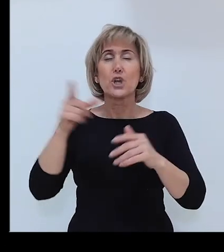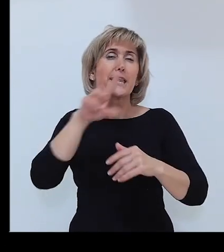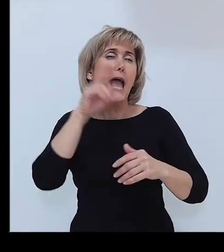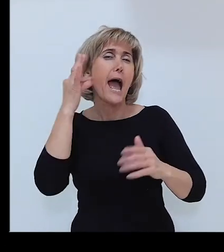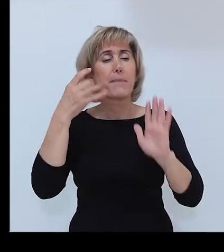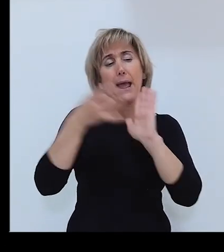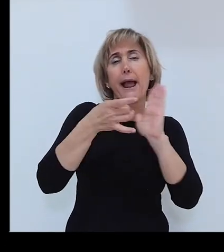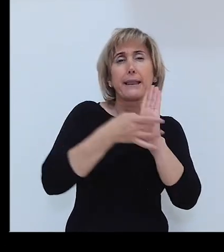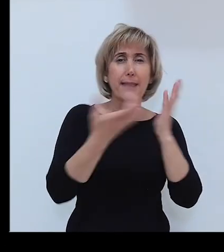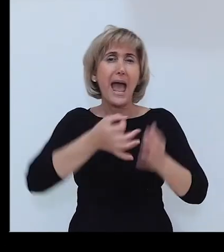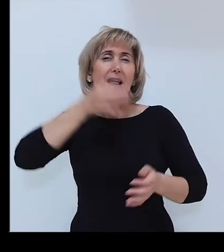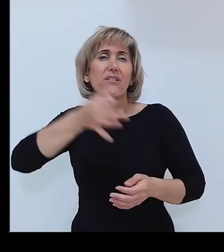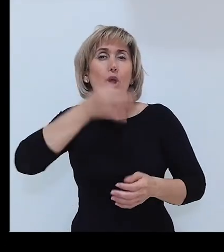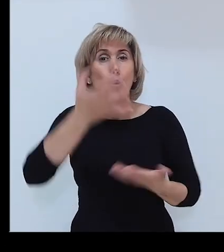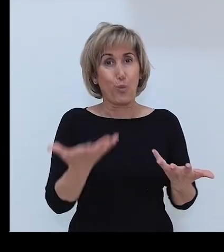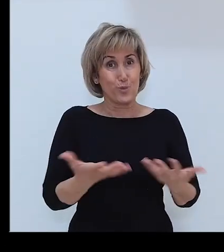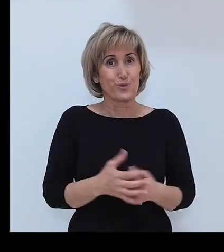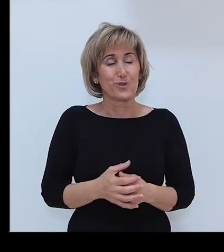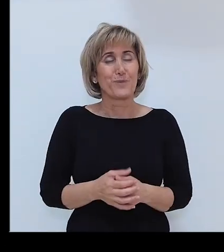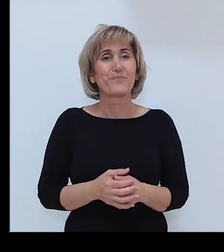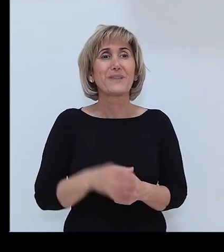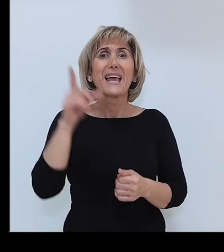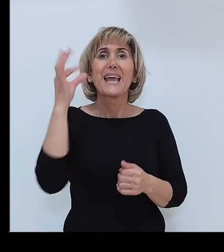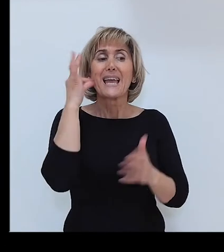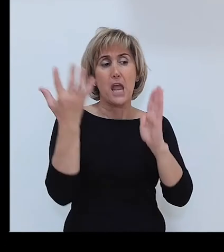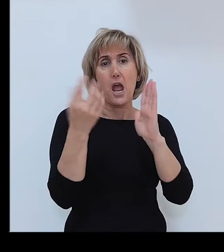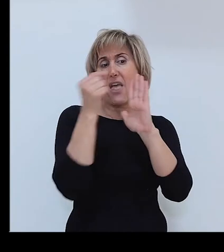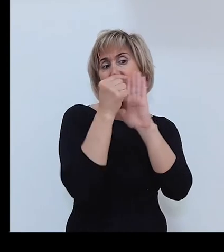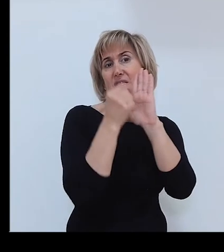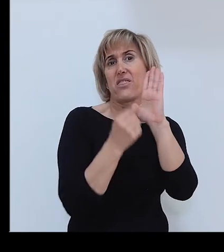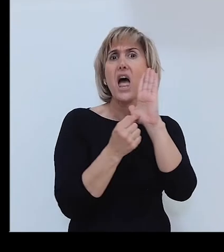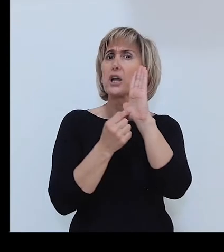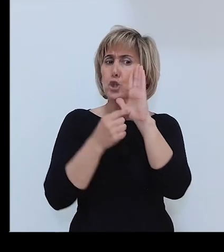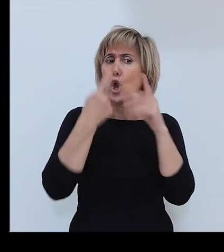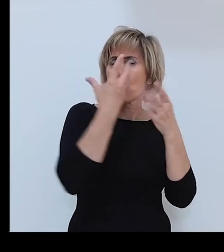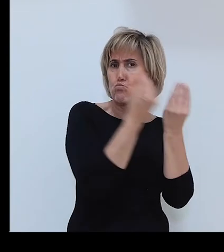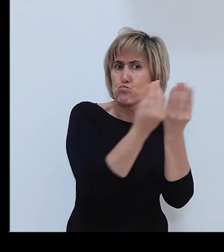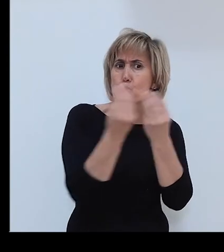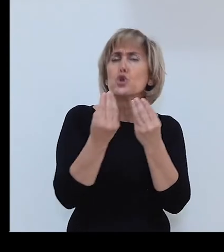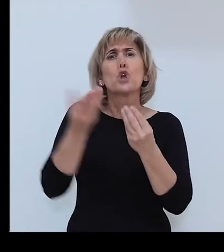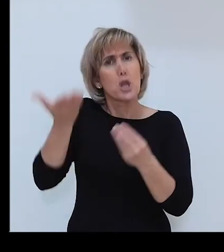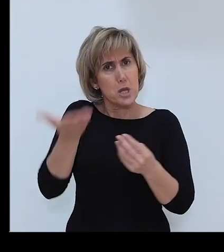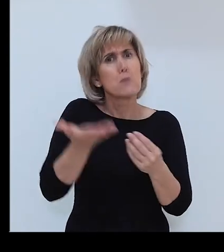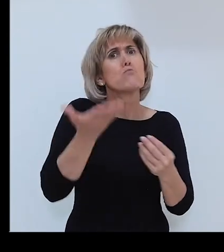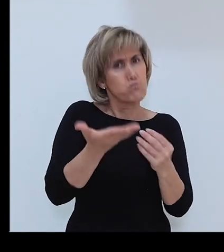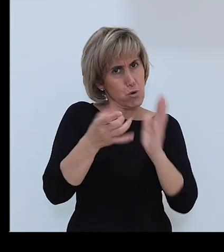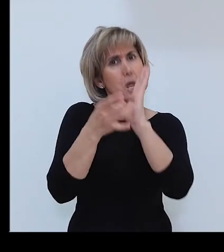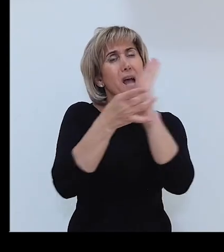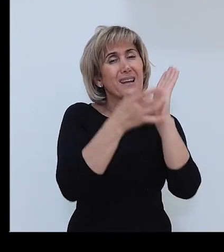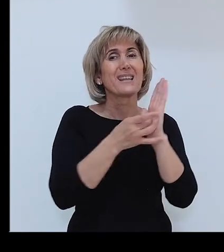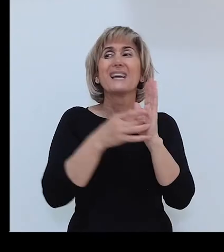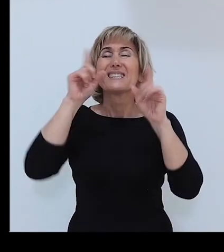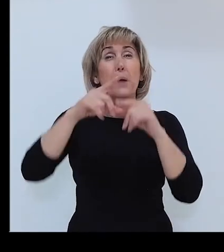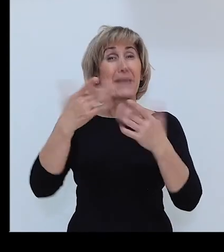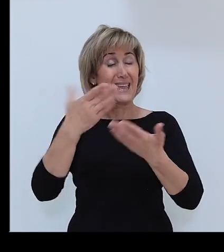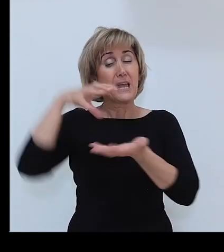El progreso, ¿no? Ella habla mucho de la calidad, el discurso. Que diga con datos cualitativos y cuantitativos